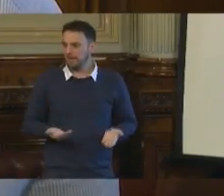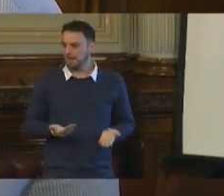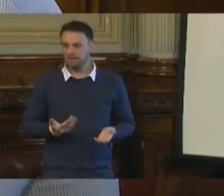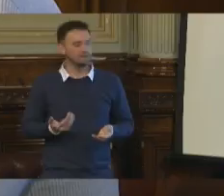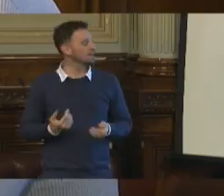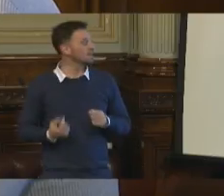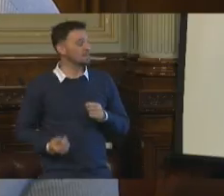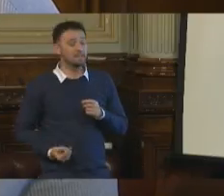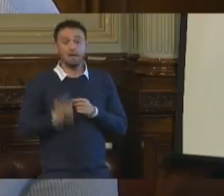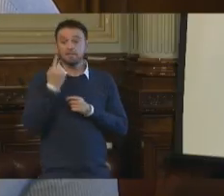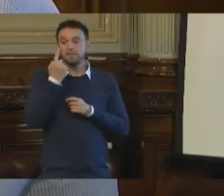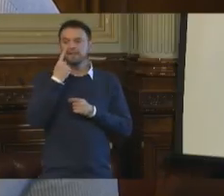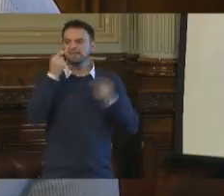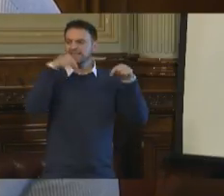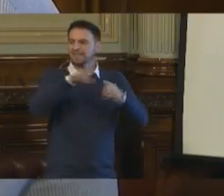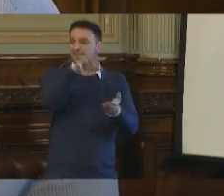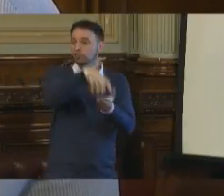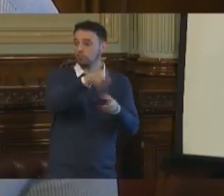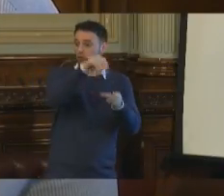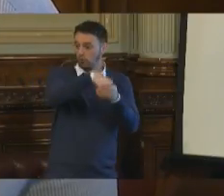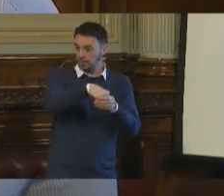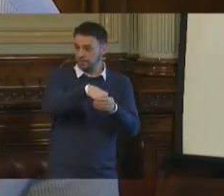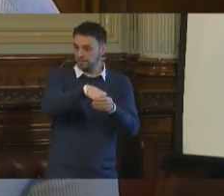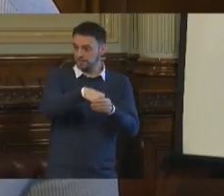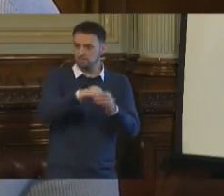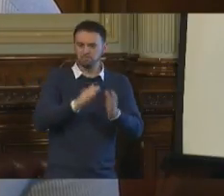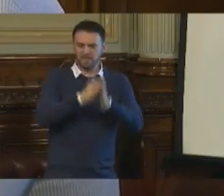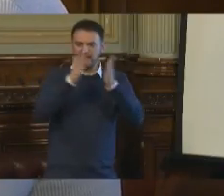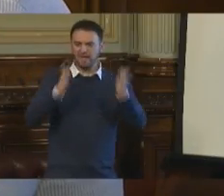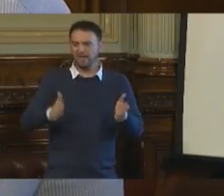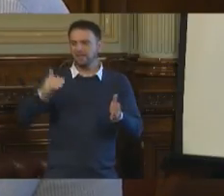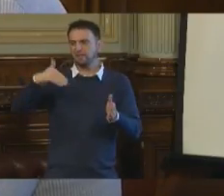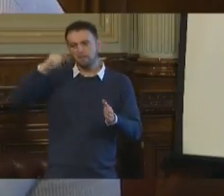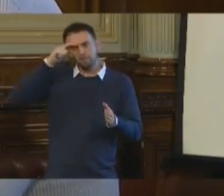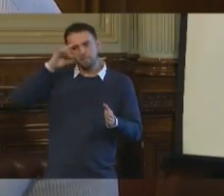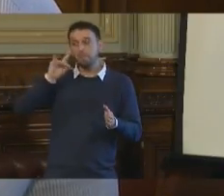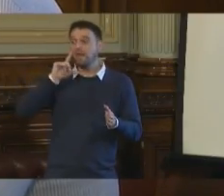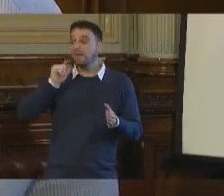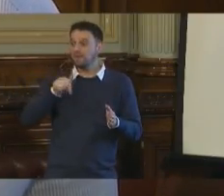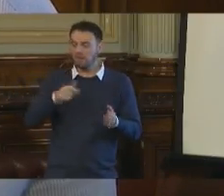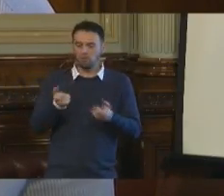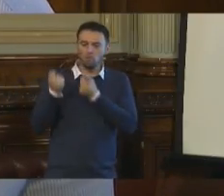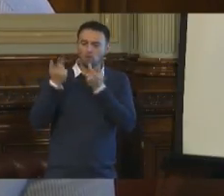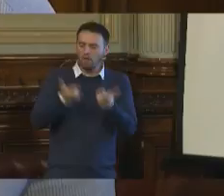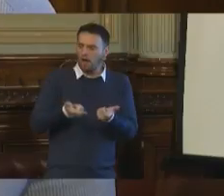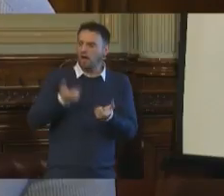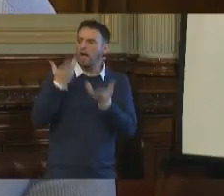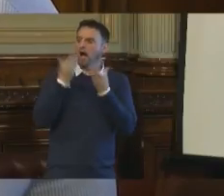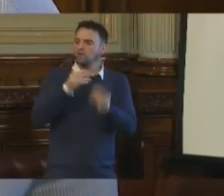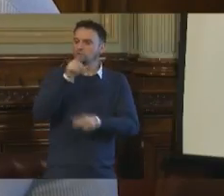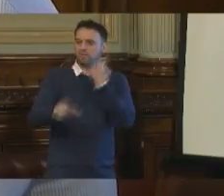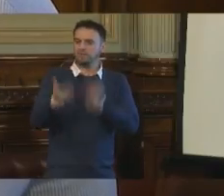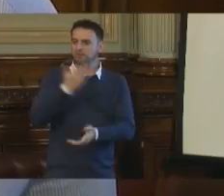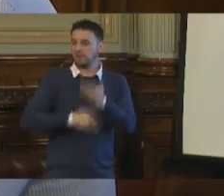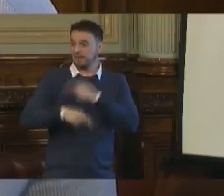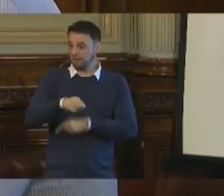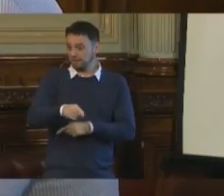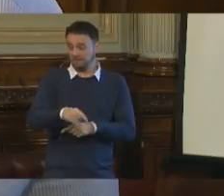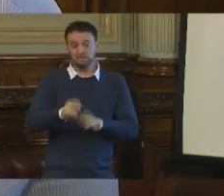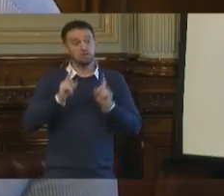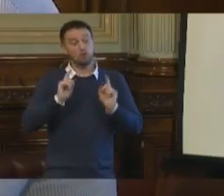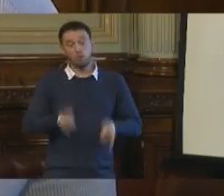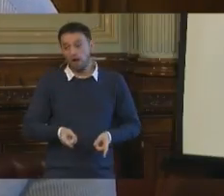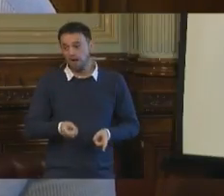en las primeras instituciones ya sobre la edad media que dan una contención y que intentan dar respuesta